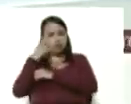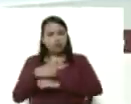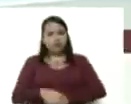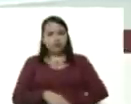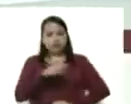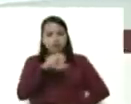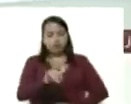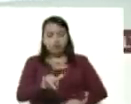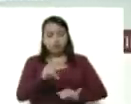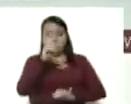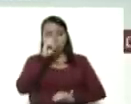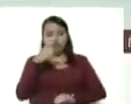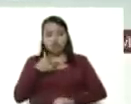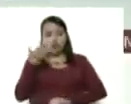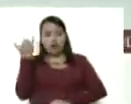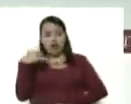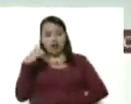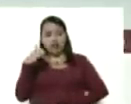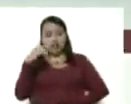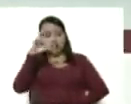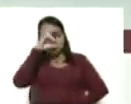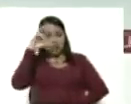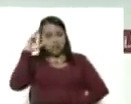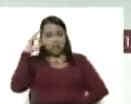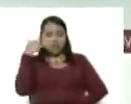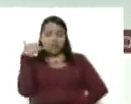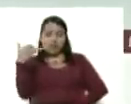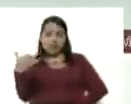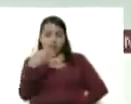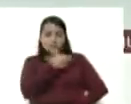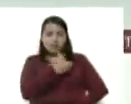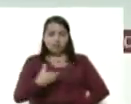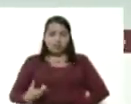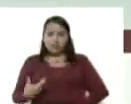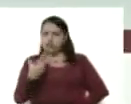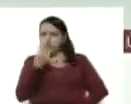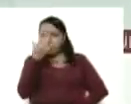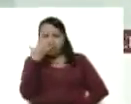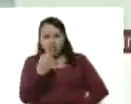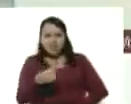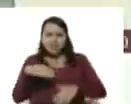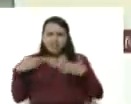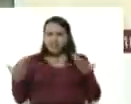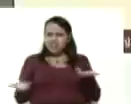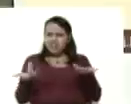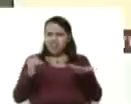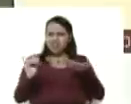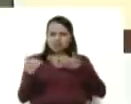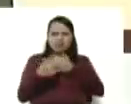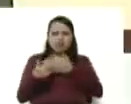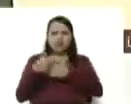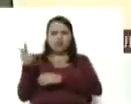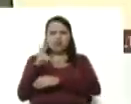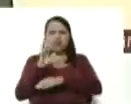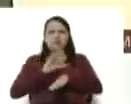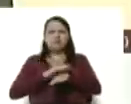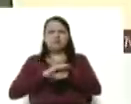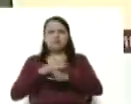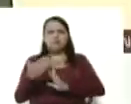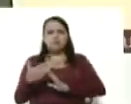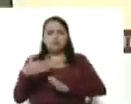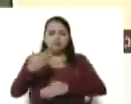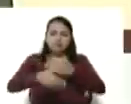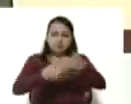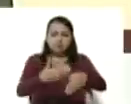era canciller y me llamaba el presidente de la República, no entendíamos qué estaba ocurriendo, porque veníamos